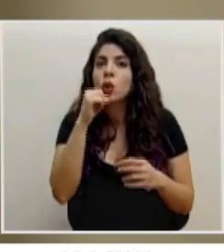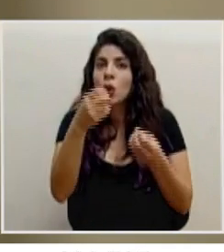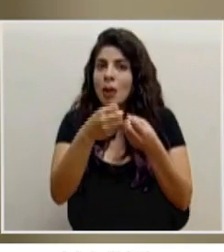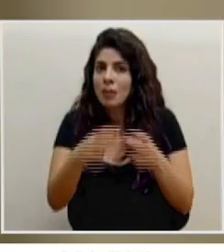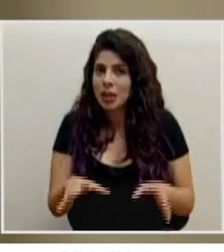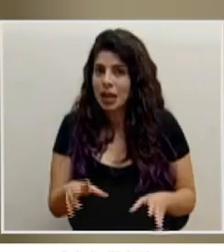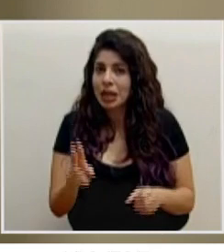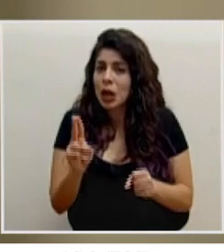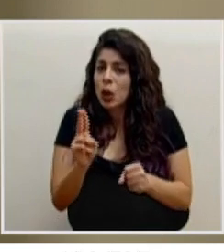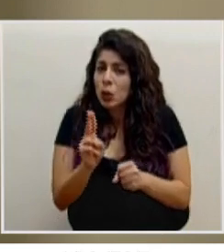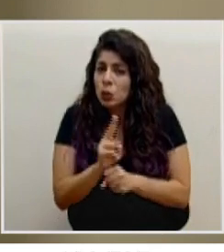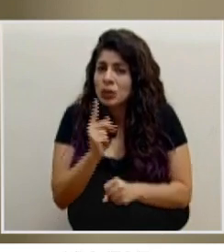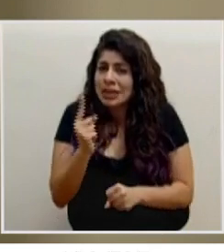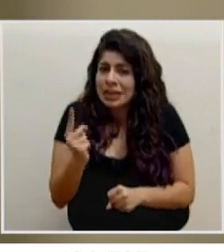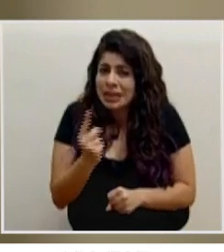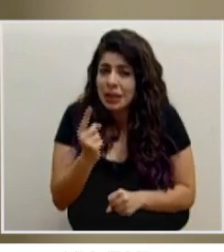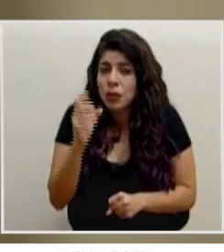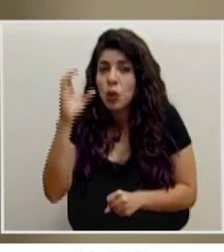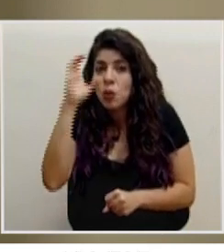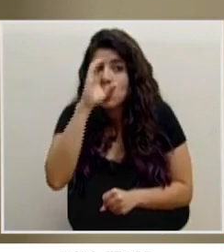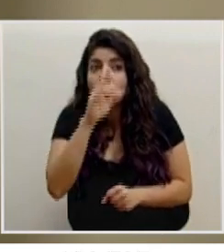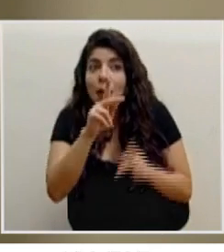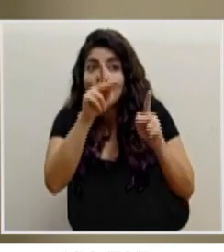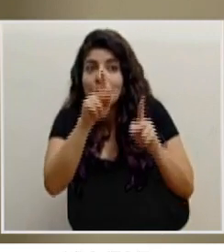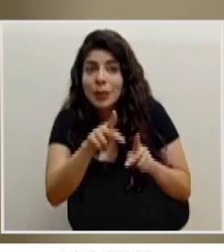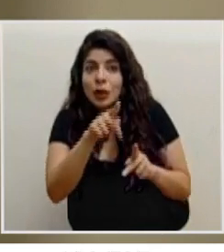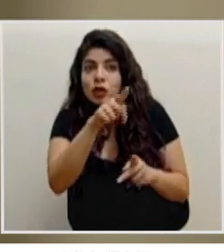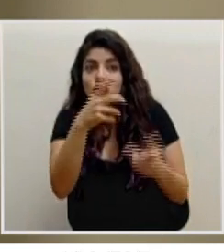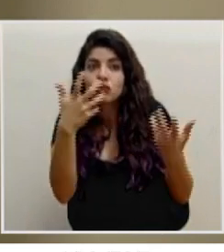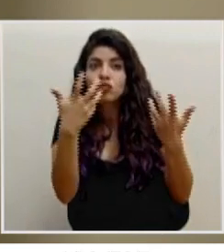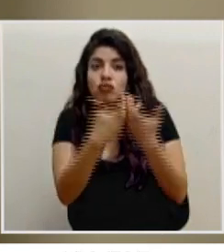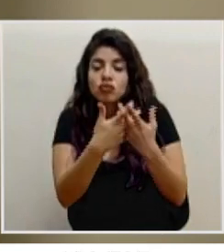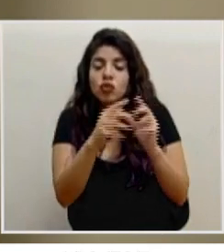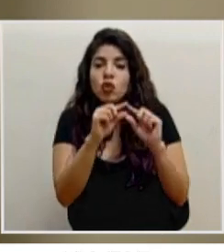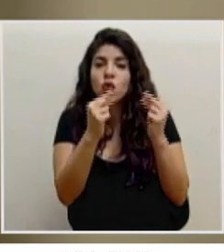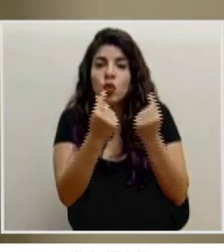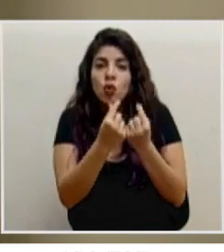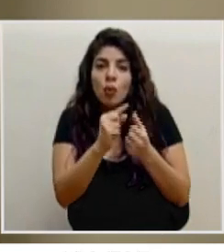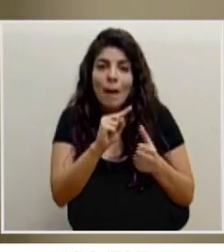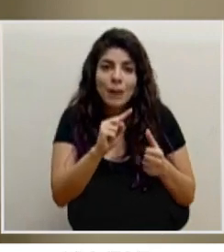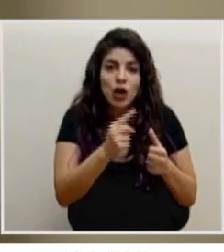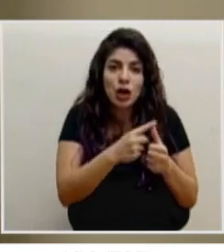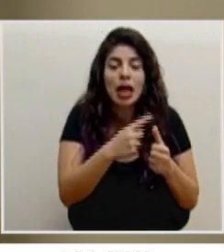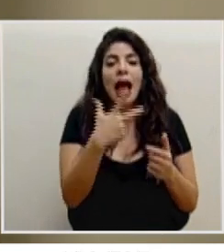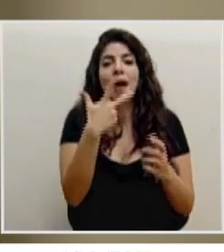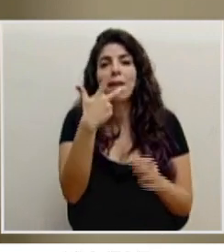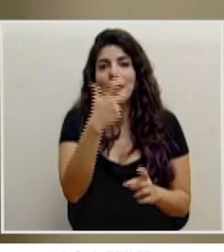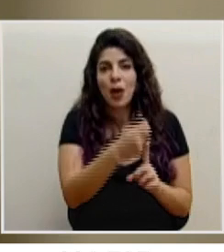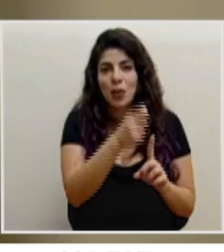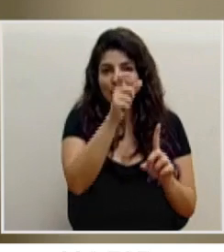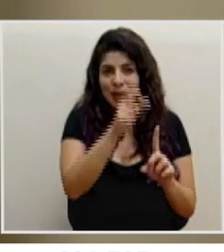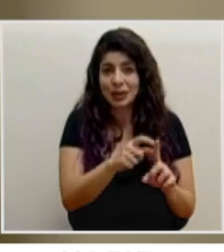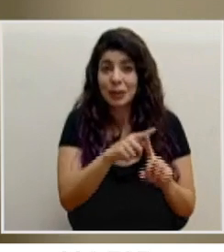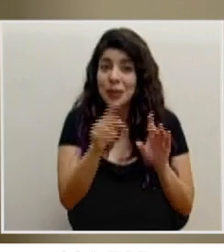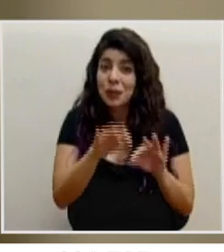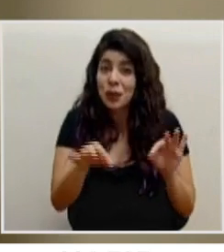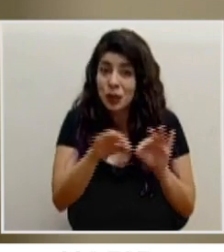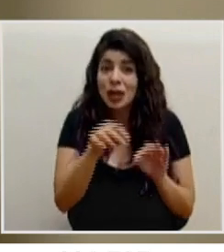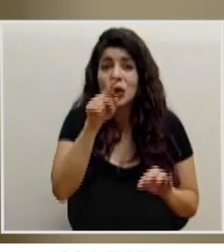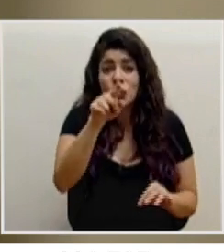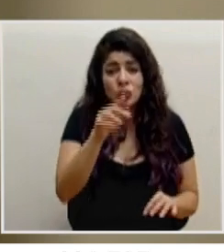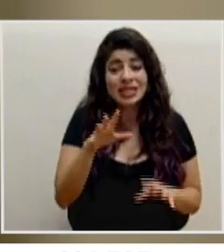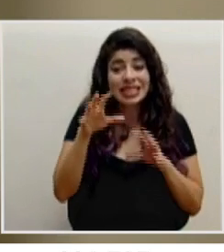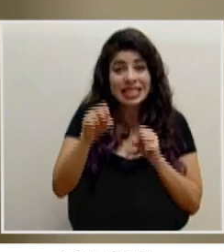utilizan y se van a utilizar en una persona que está dentro de los grupos de priorización. Pero lo importante es que se acerquen a la